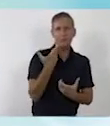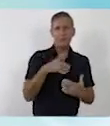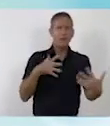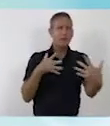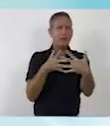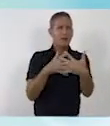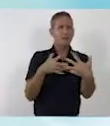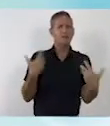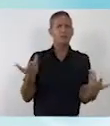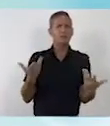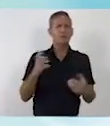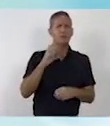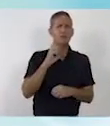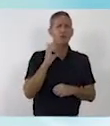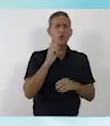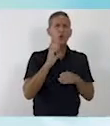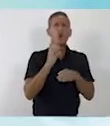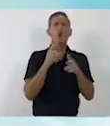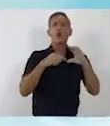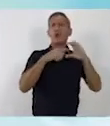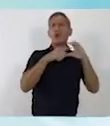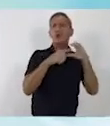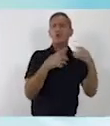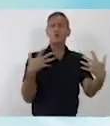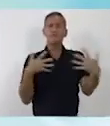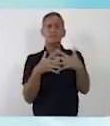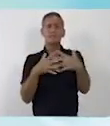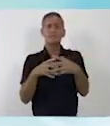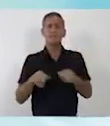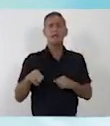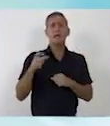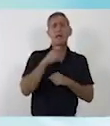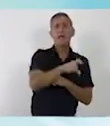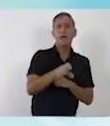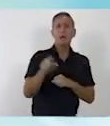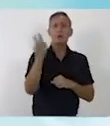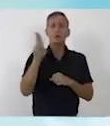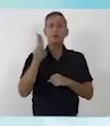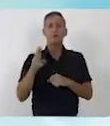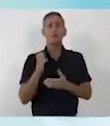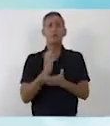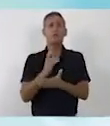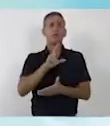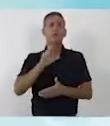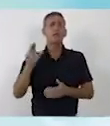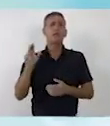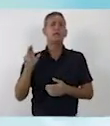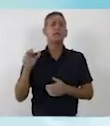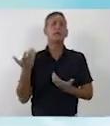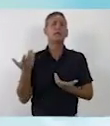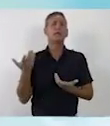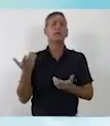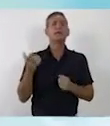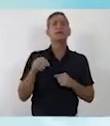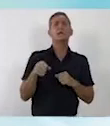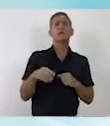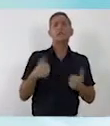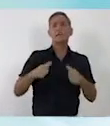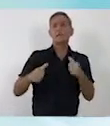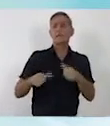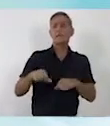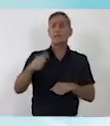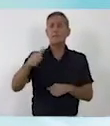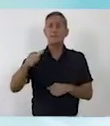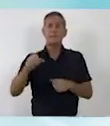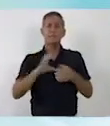que va a estar relacionado con contenidos correspondientes a la última unidad del curso escolar en Química 10º grado. Y